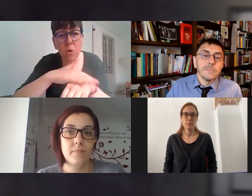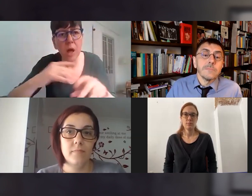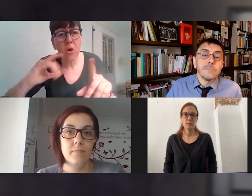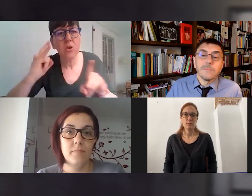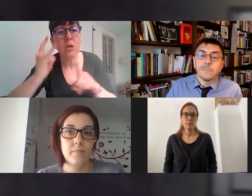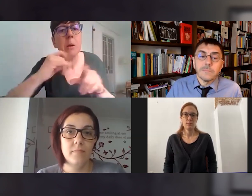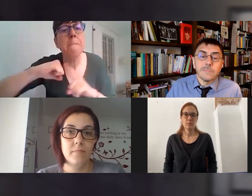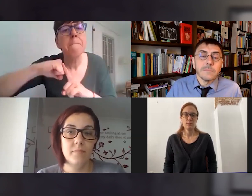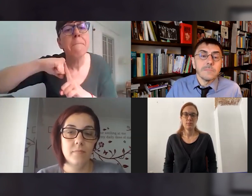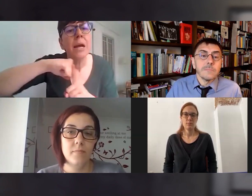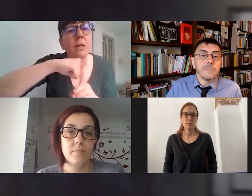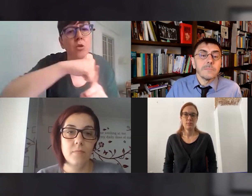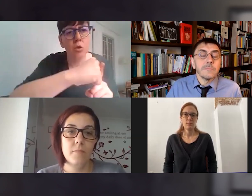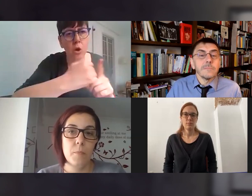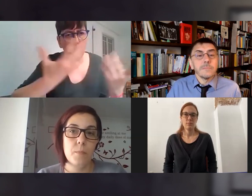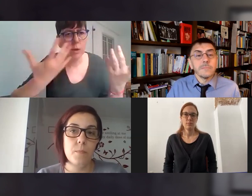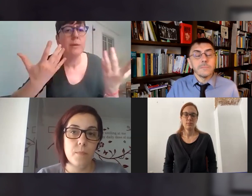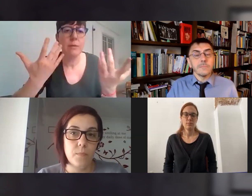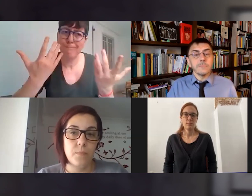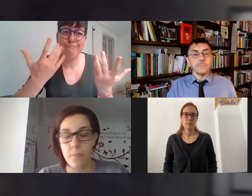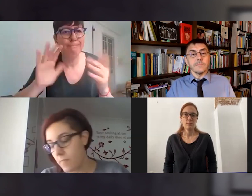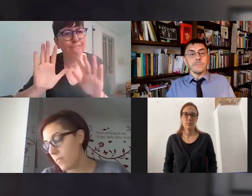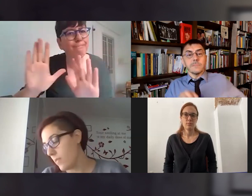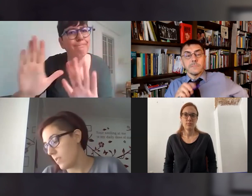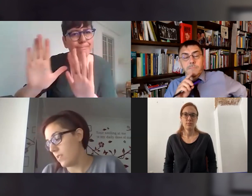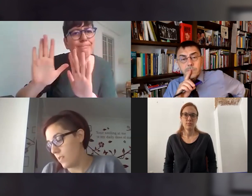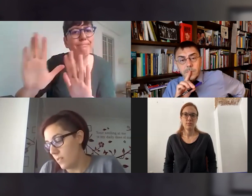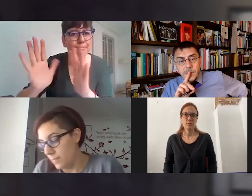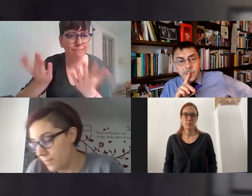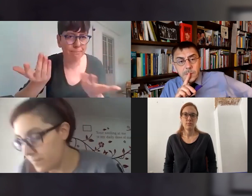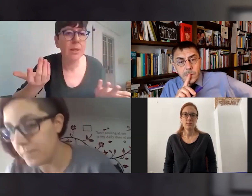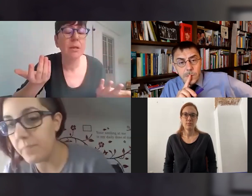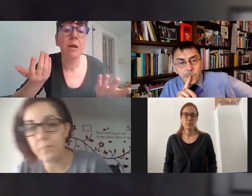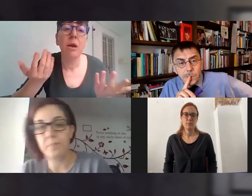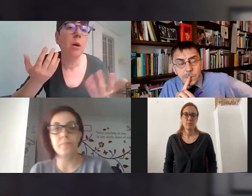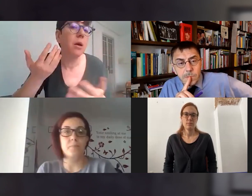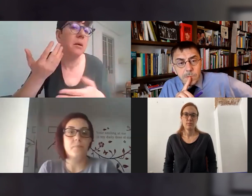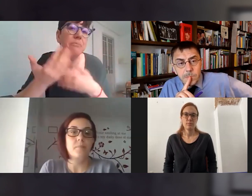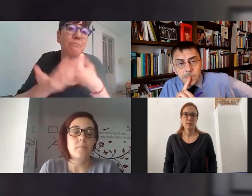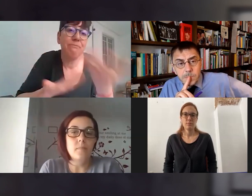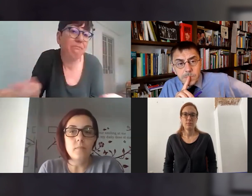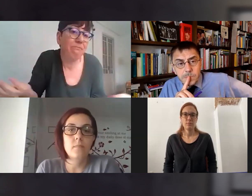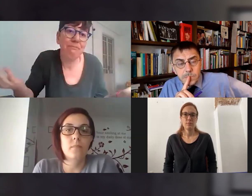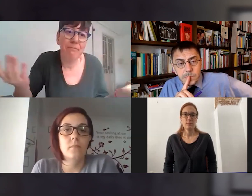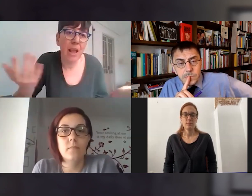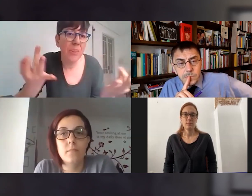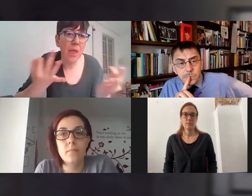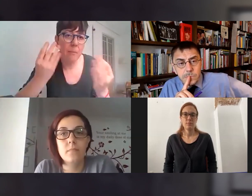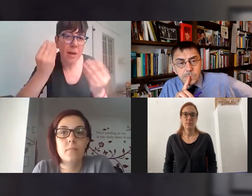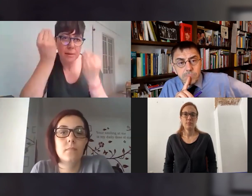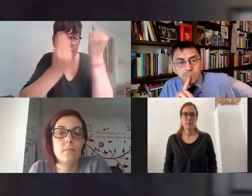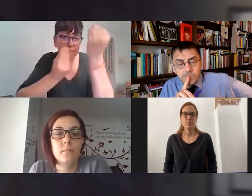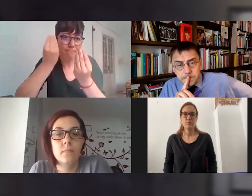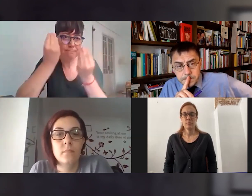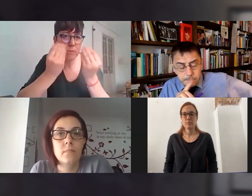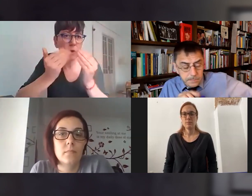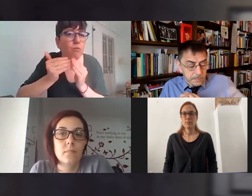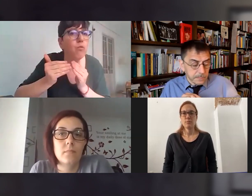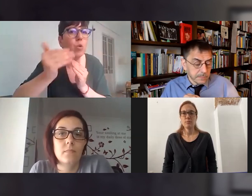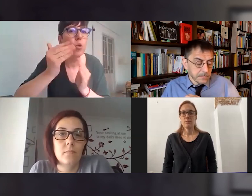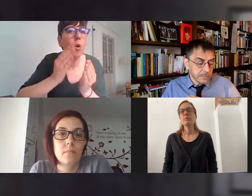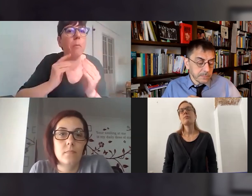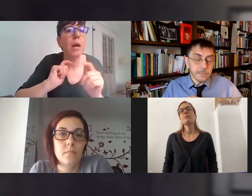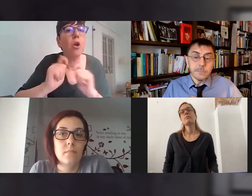partidos políticos, también algunos cargos públicos les están presionando y también hay que entender su profesión, que no